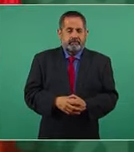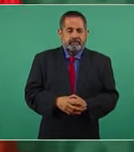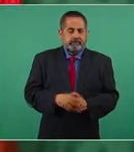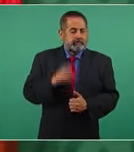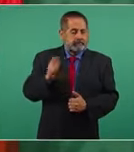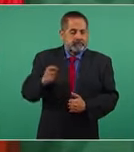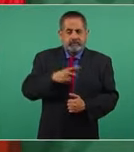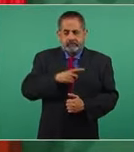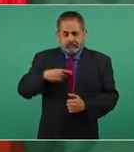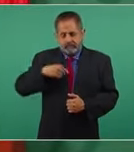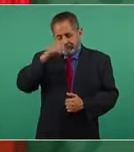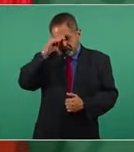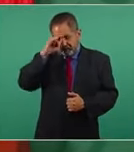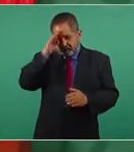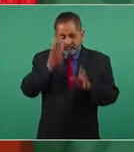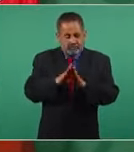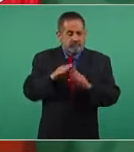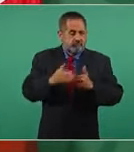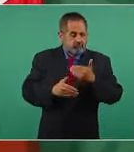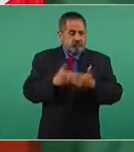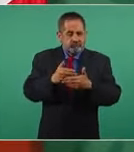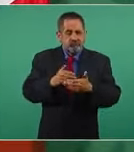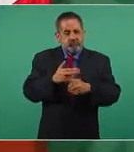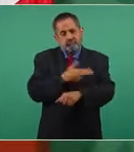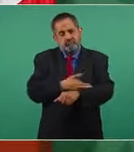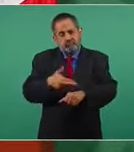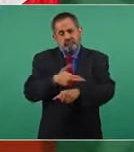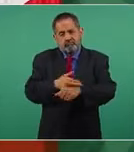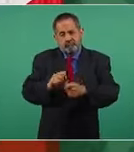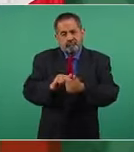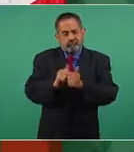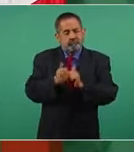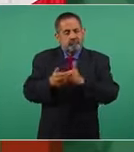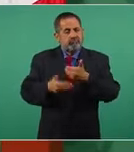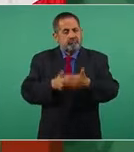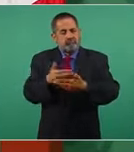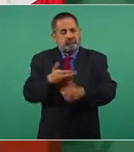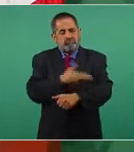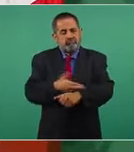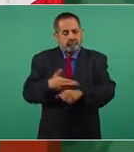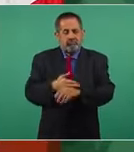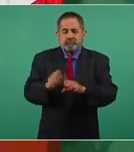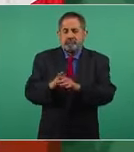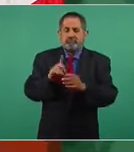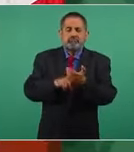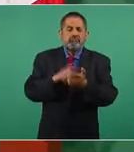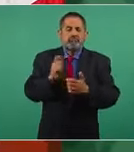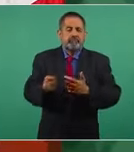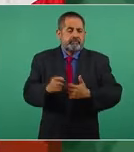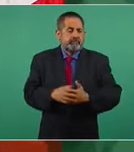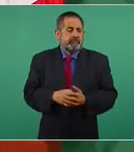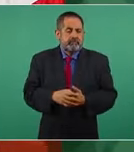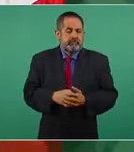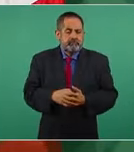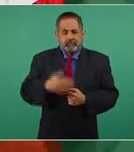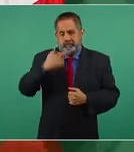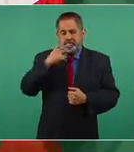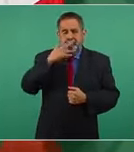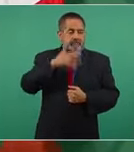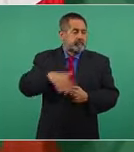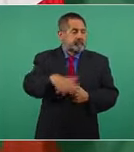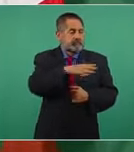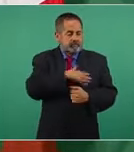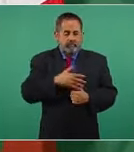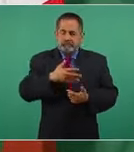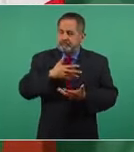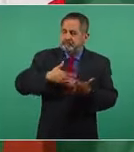Entonces tenemos que ir buscando poco a poco, ¿no?, que se mejore nuestra